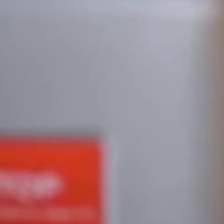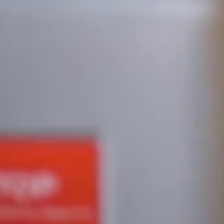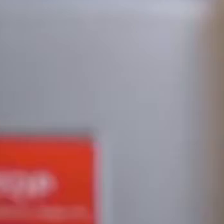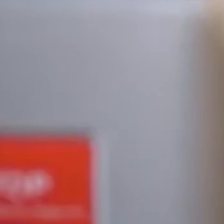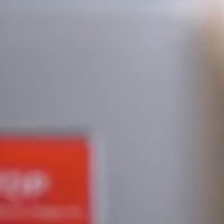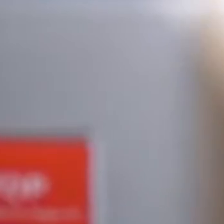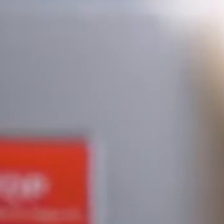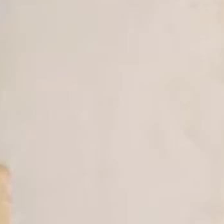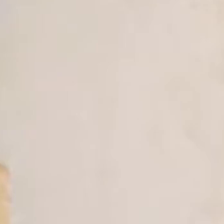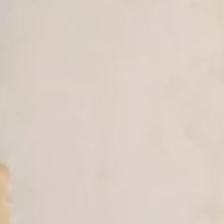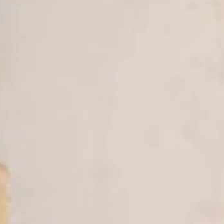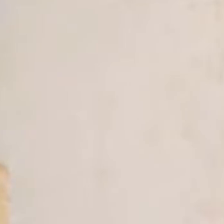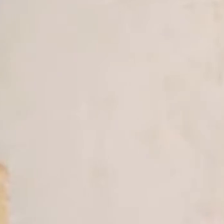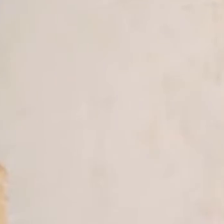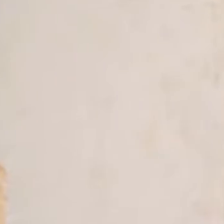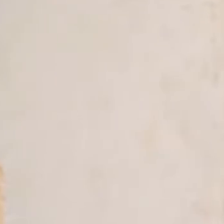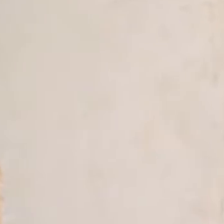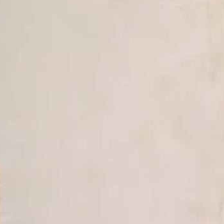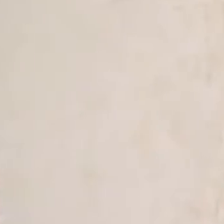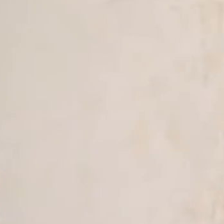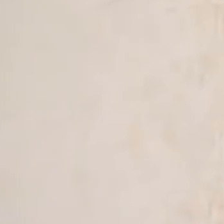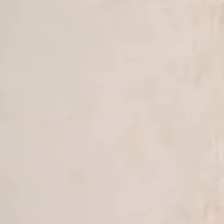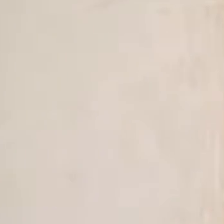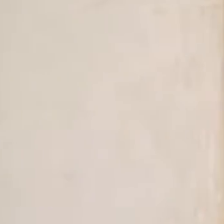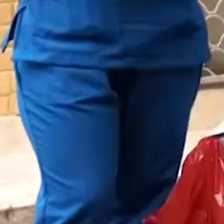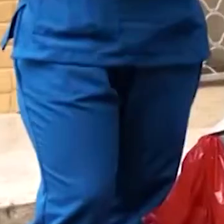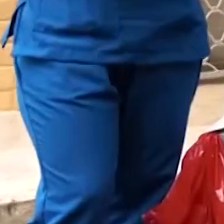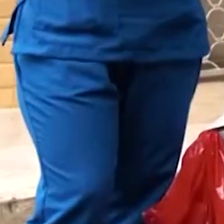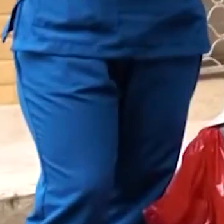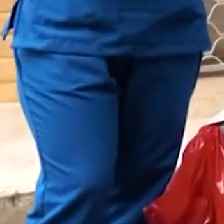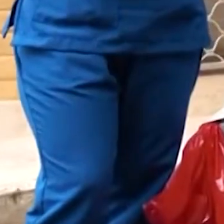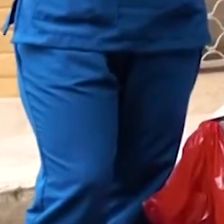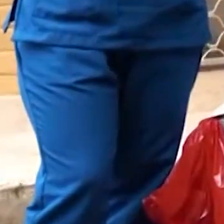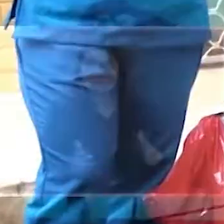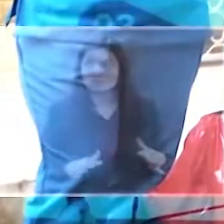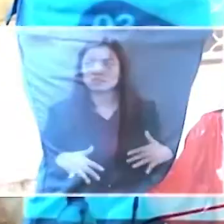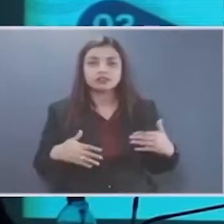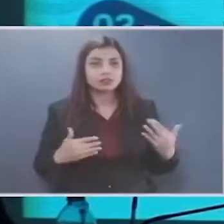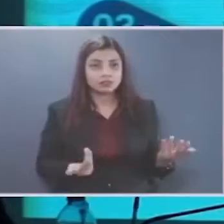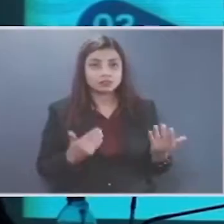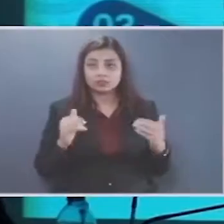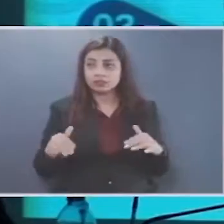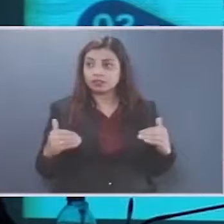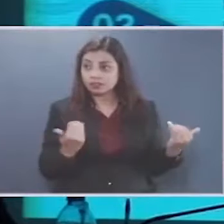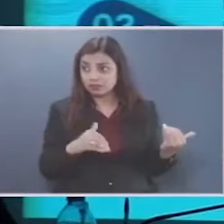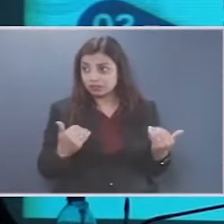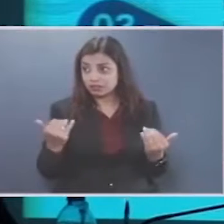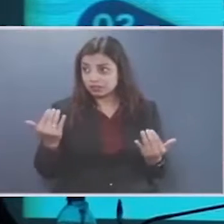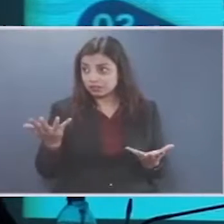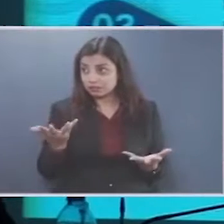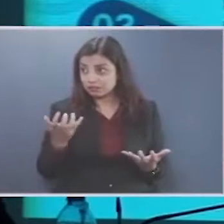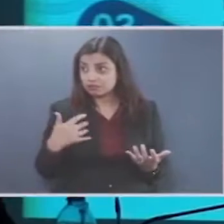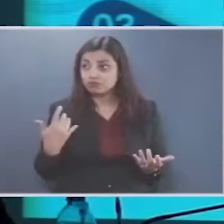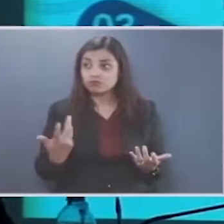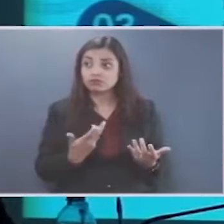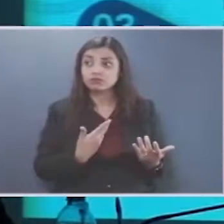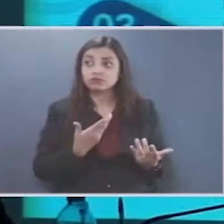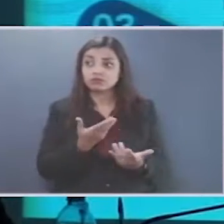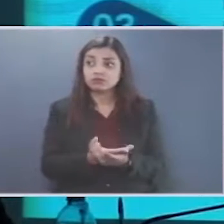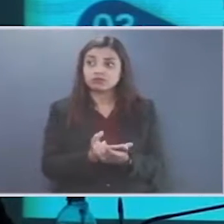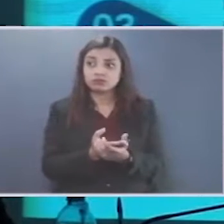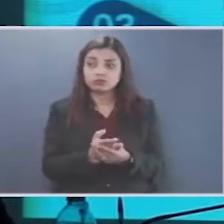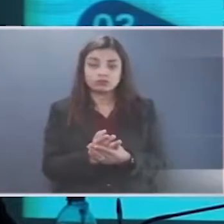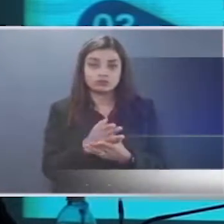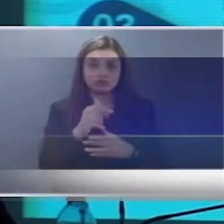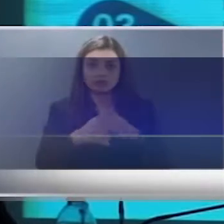4.4 por ciento con respecto a lo aprobado para el año 2021 esta actividad hemos tenido un incremento en este